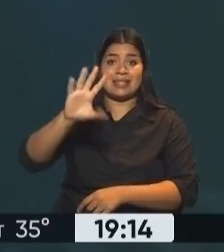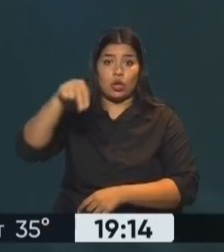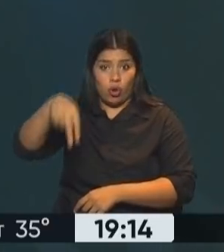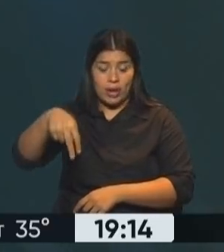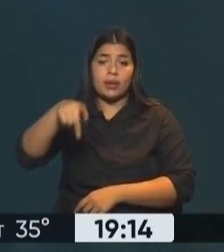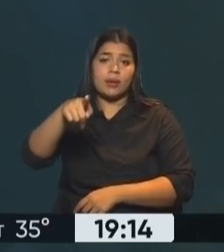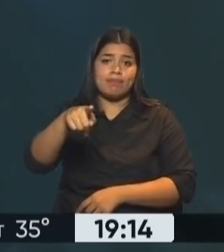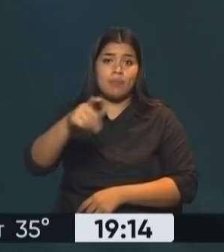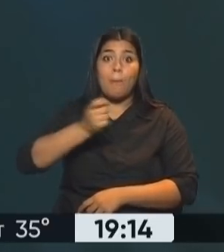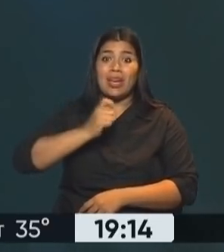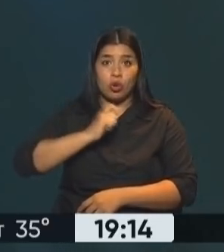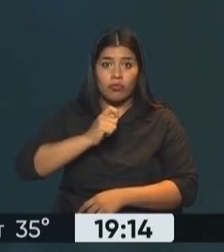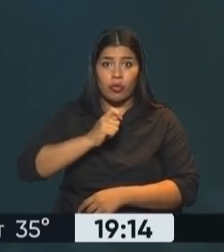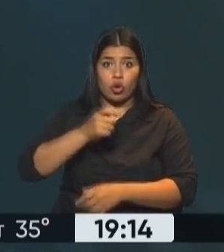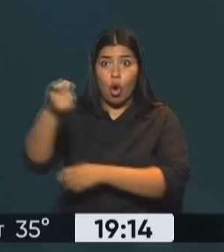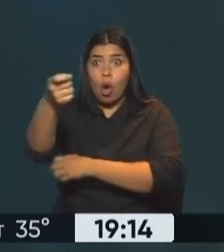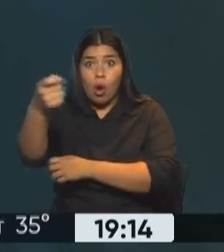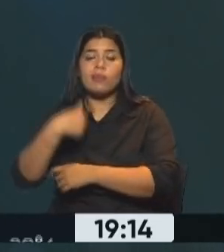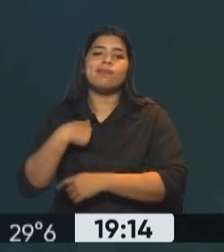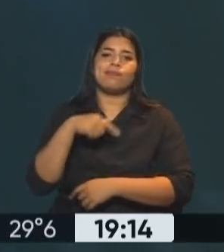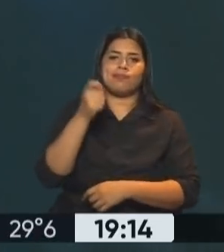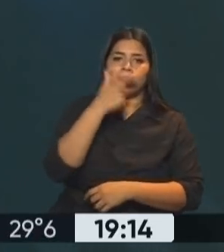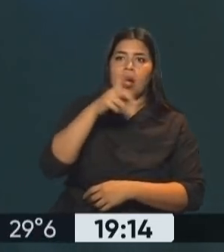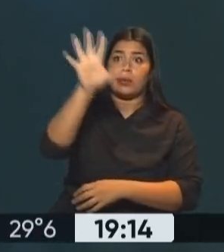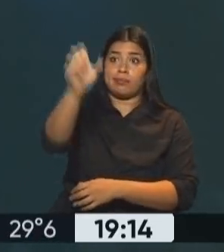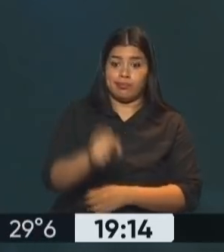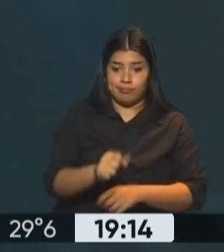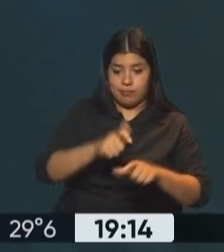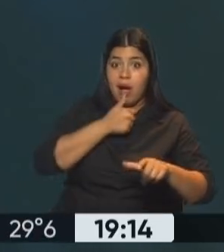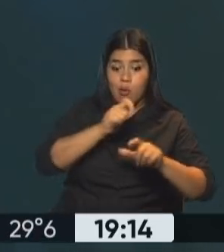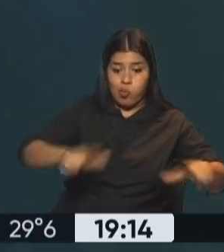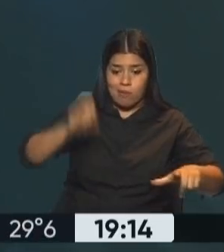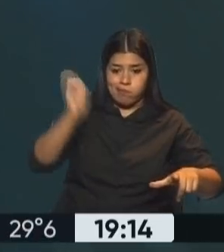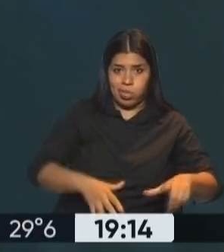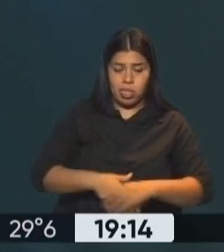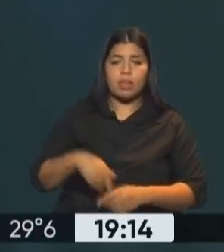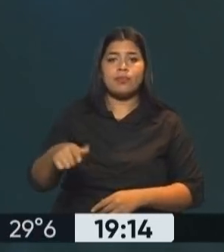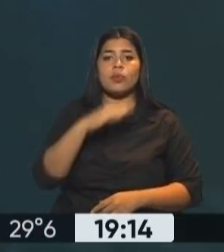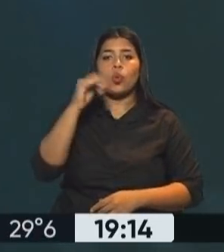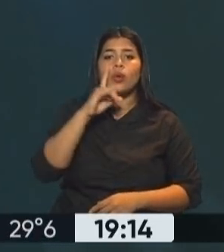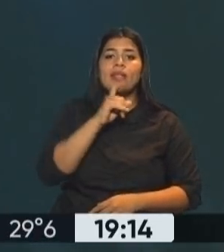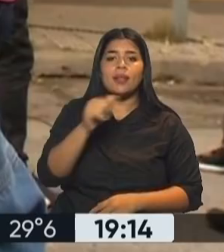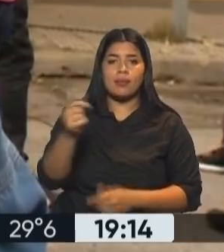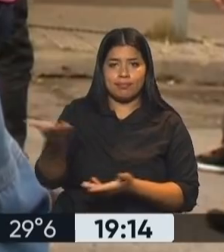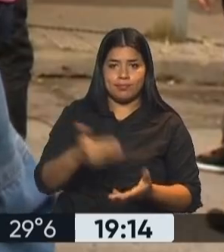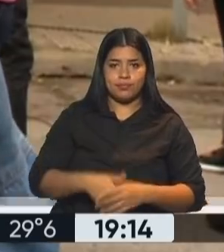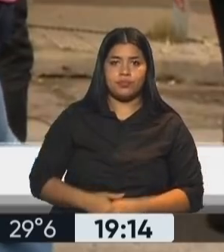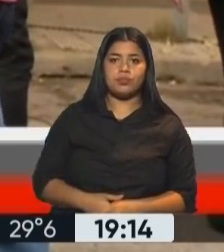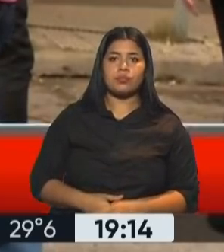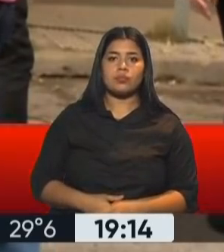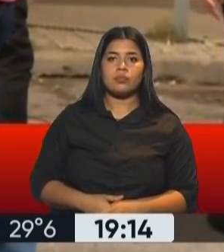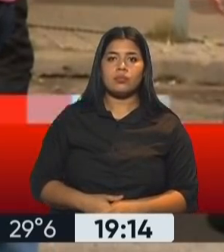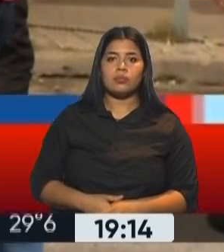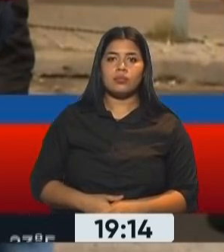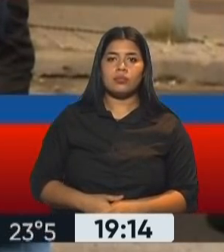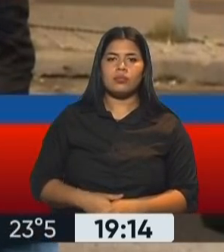y lo arroja al piso. El informe de Julieta y la palabra de Nicolás Munafó. En un acto